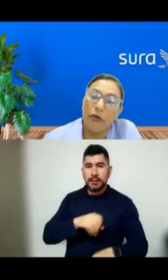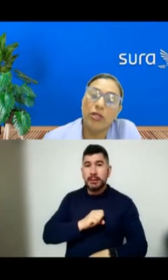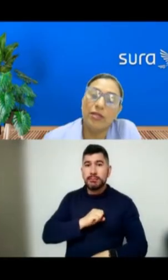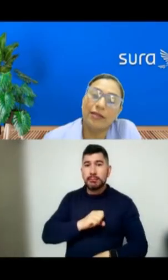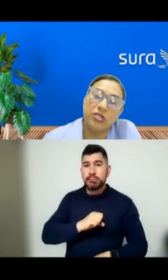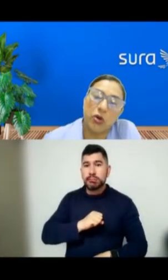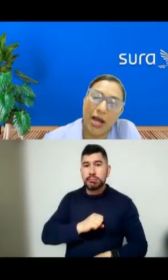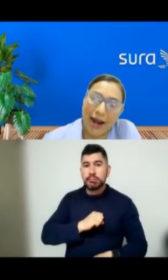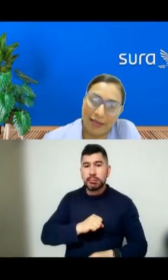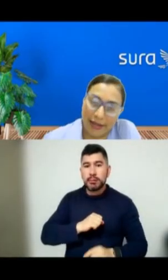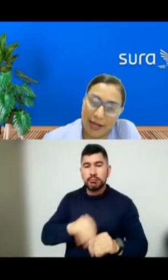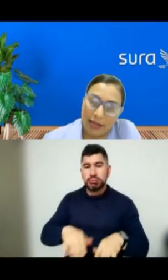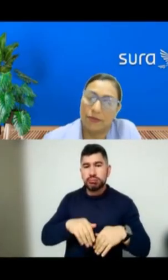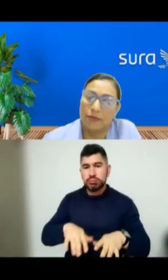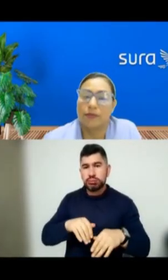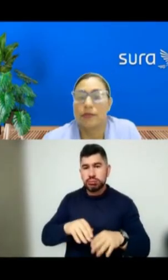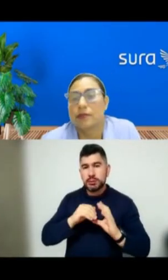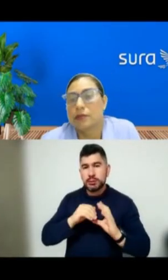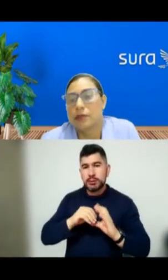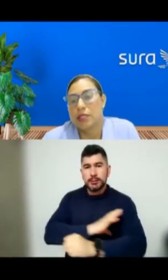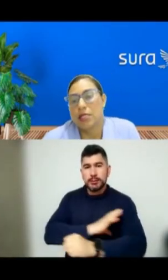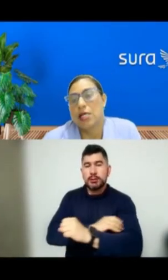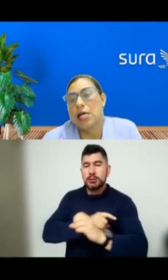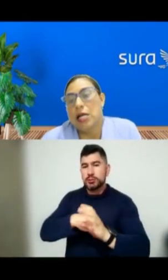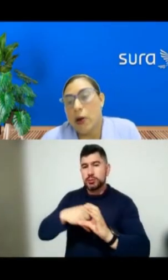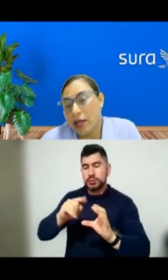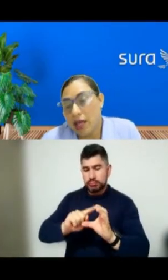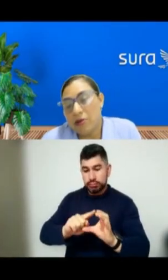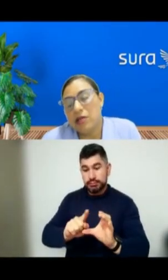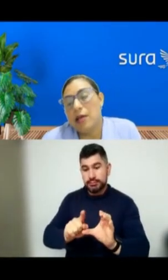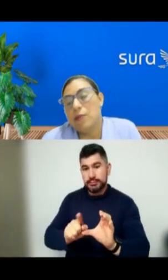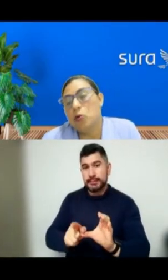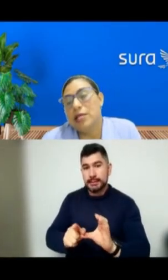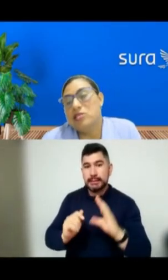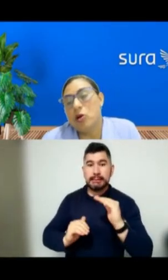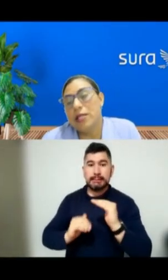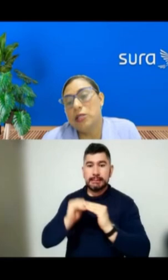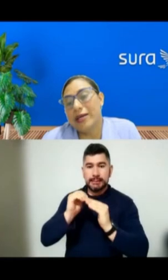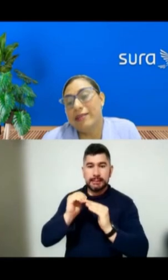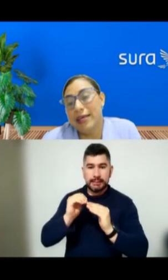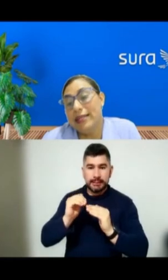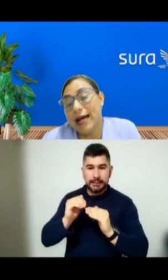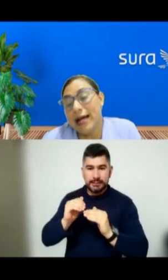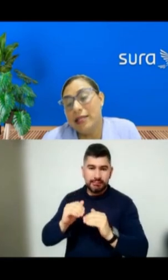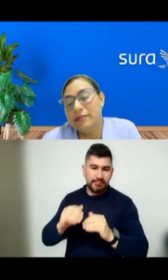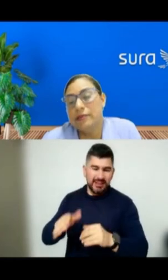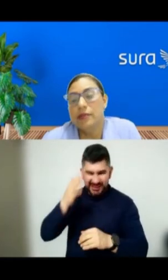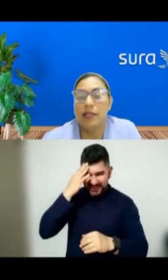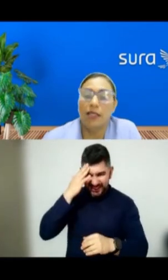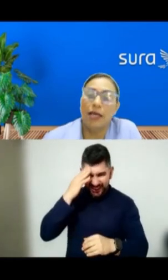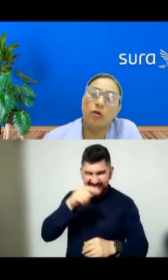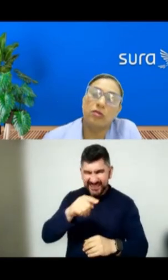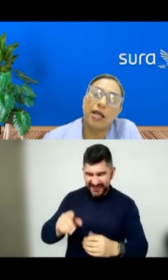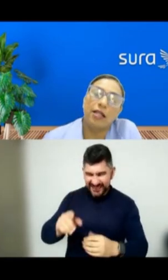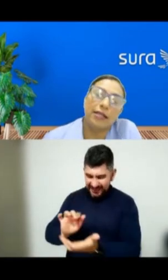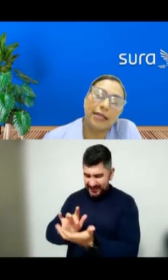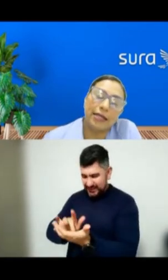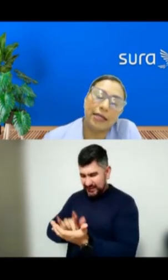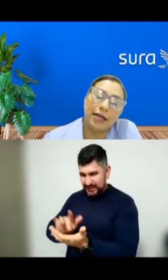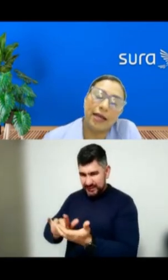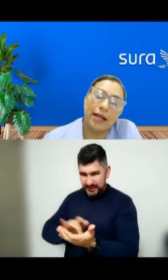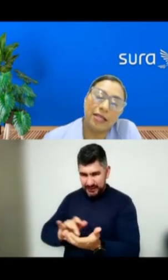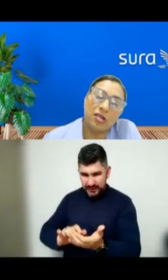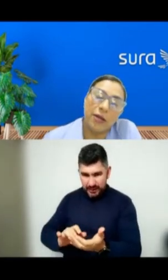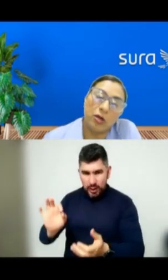poquito pues nuestra tensión arterial. Los equipos tenemos un tensiómetro que es digital y tenemos